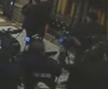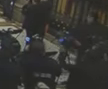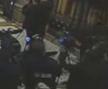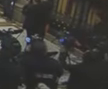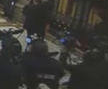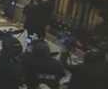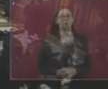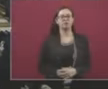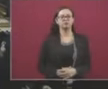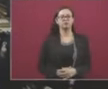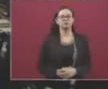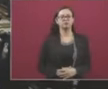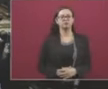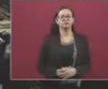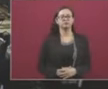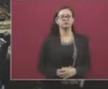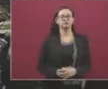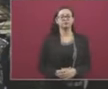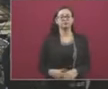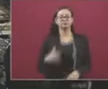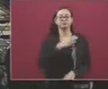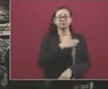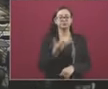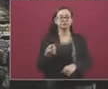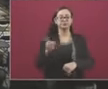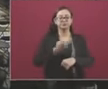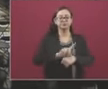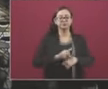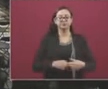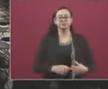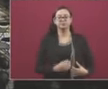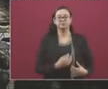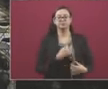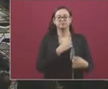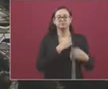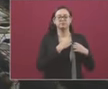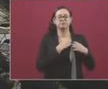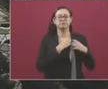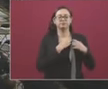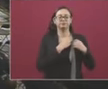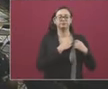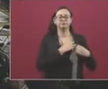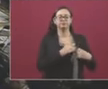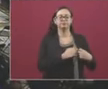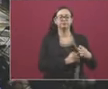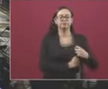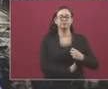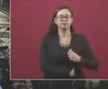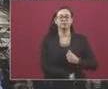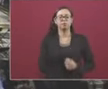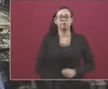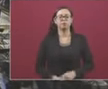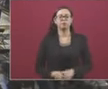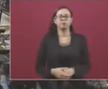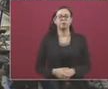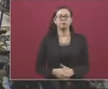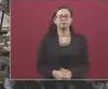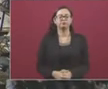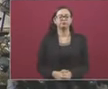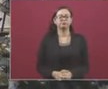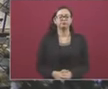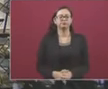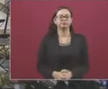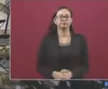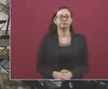presidente de mexico durante su acostumbrada conferencia de prensa que se celebró este martes 19 de marzo del 2019 cumplió su compromiso de